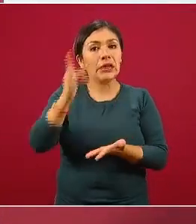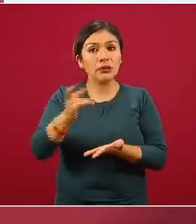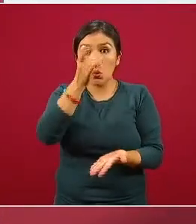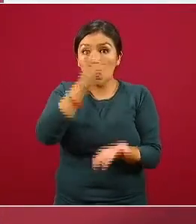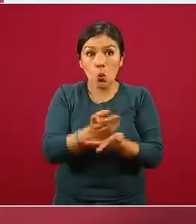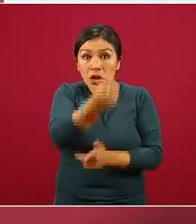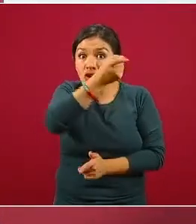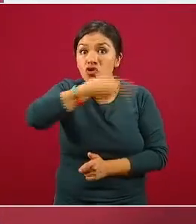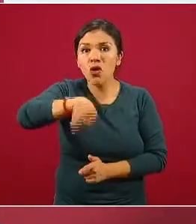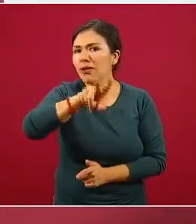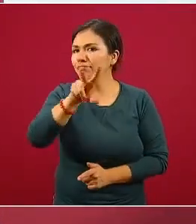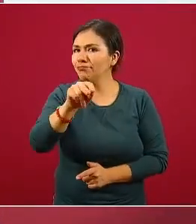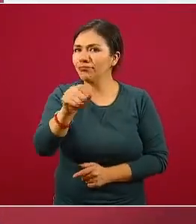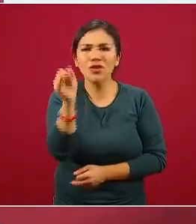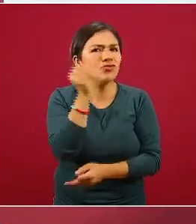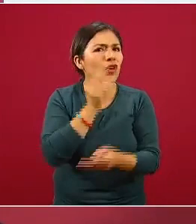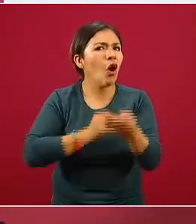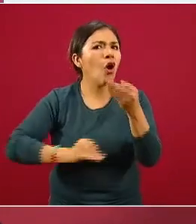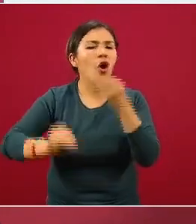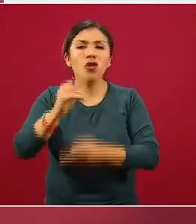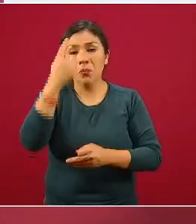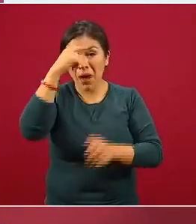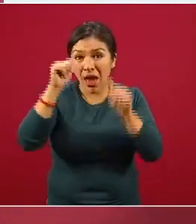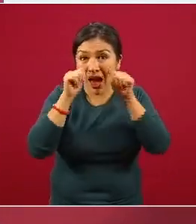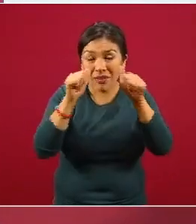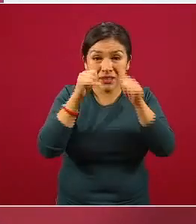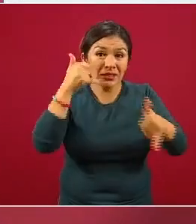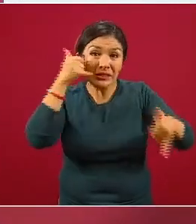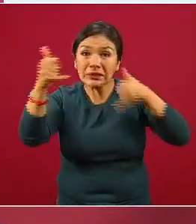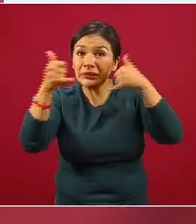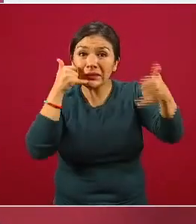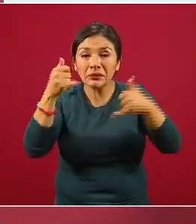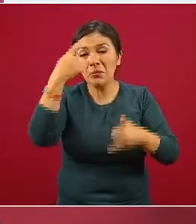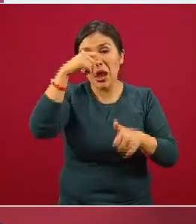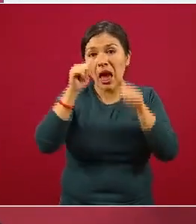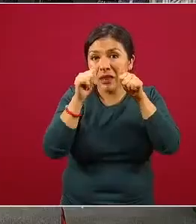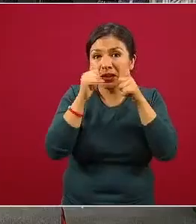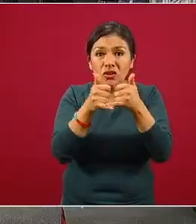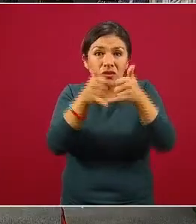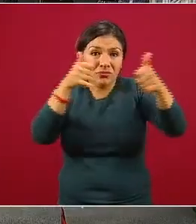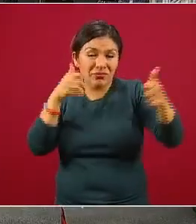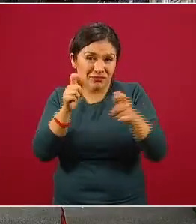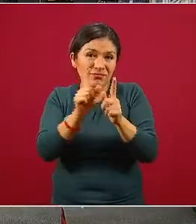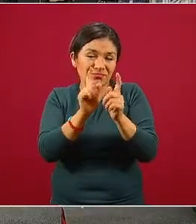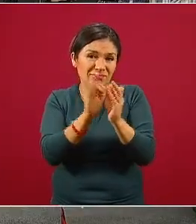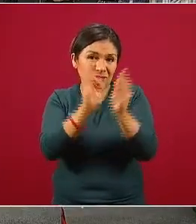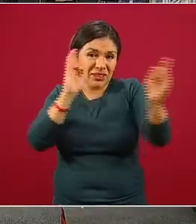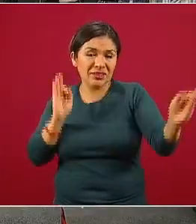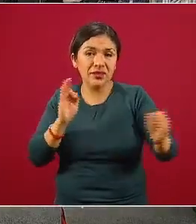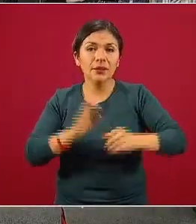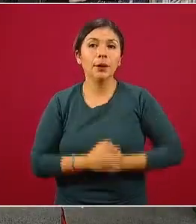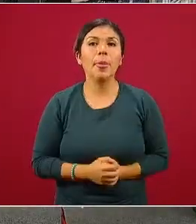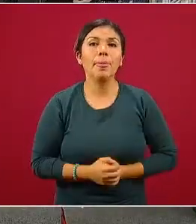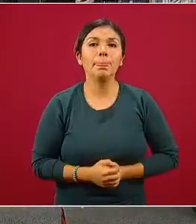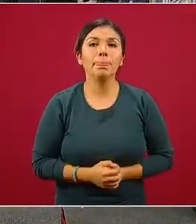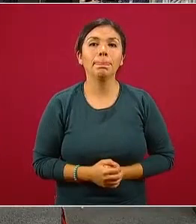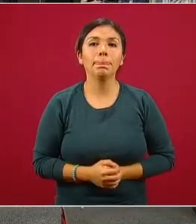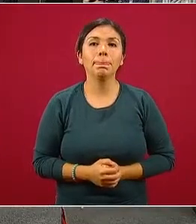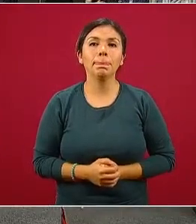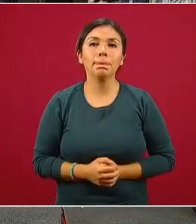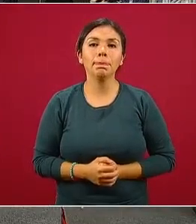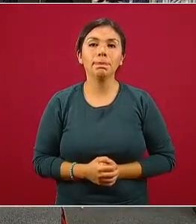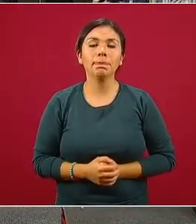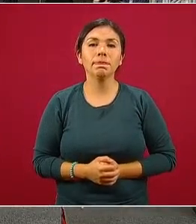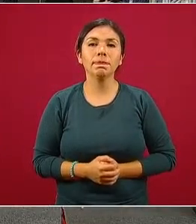a ellos, sino a todos los servicios de atención telefónica y de atención remota. Y bueno, hablábamos hace un